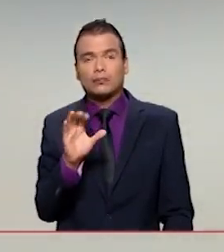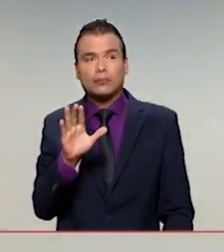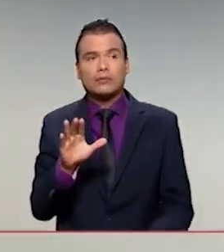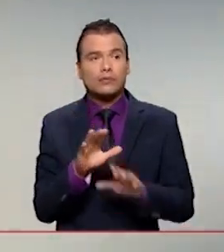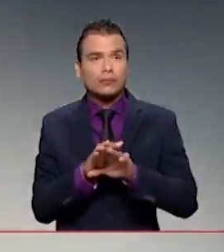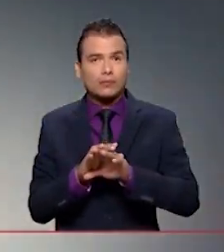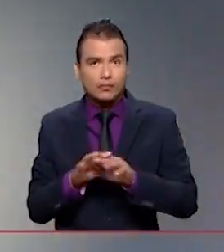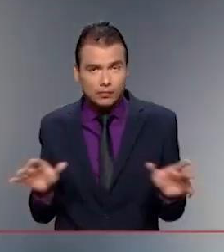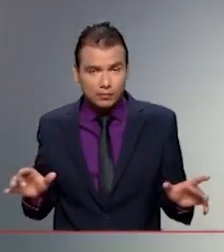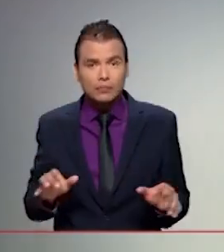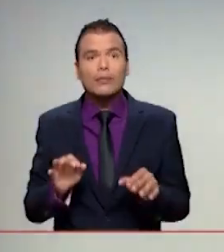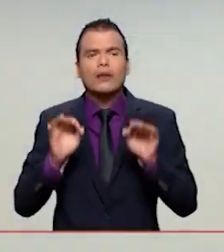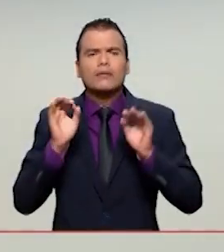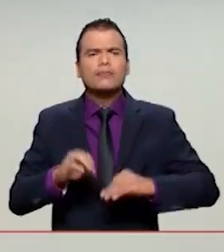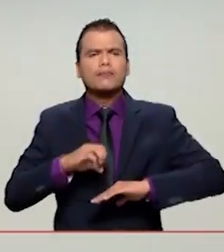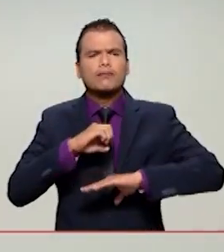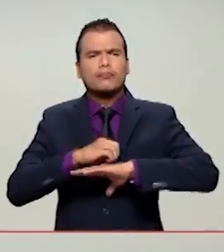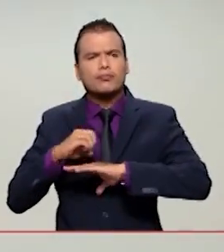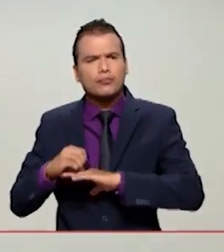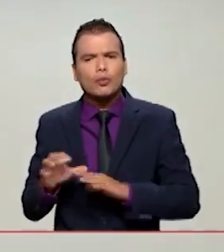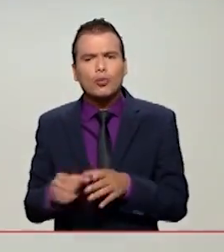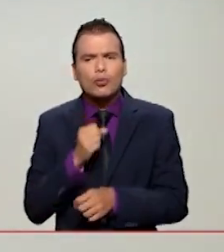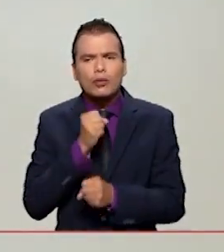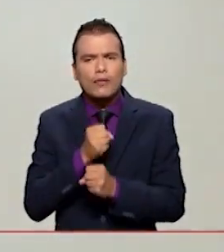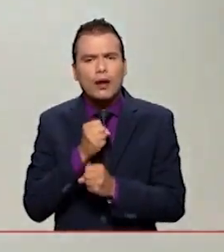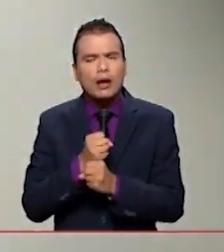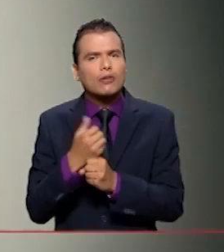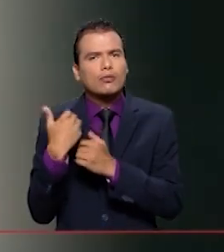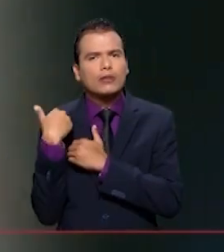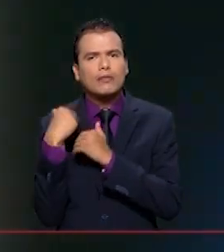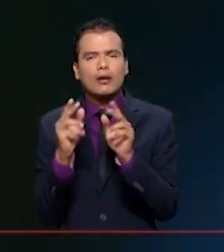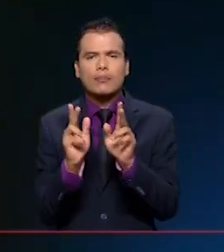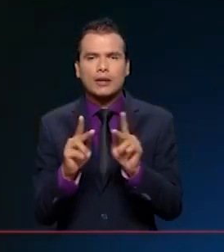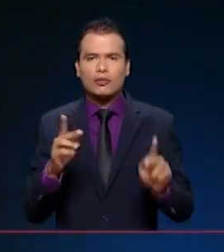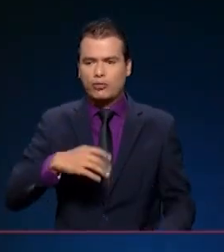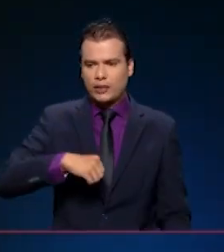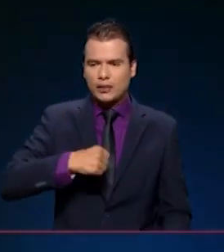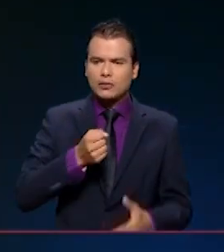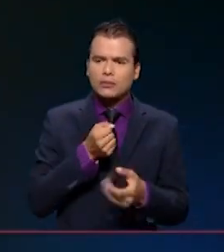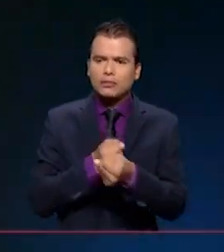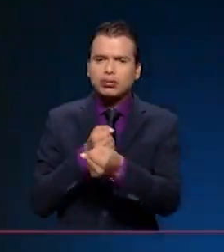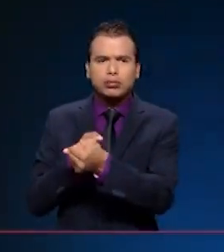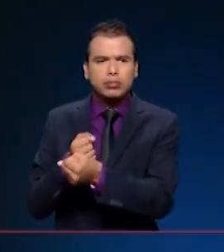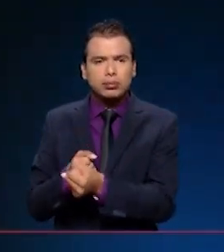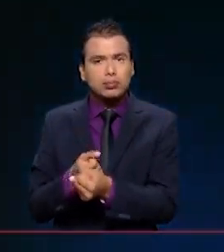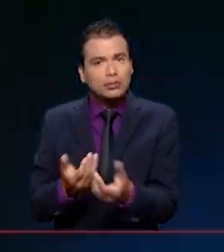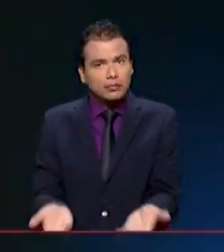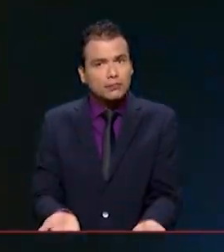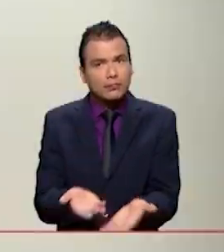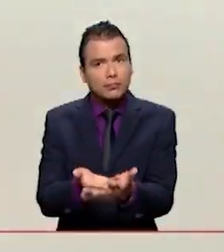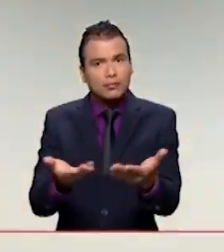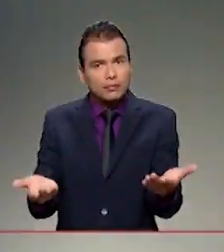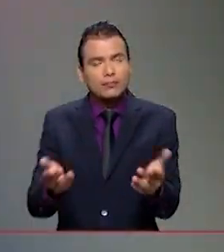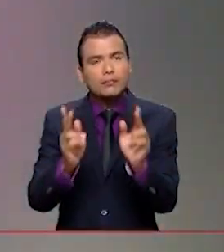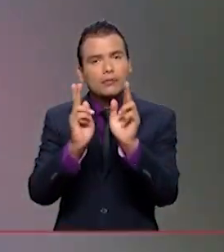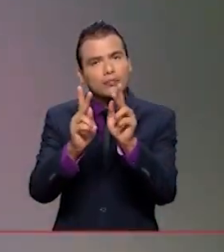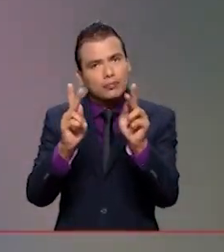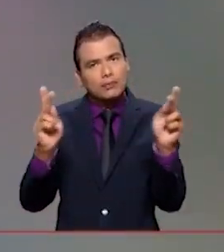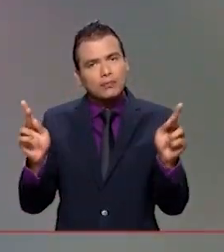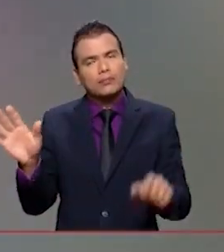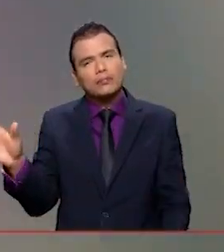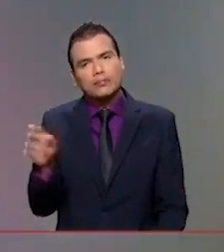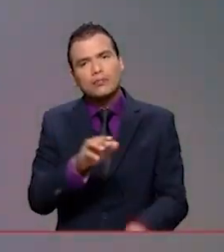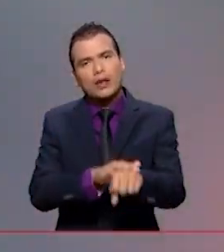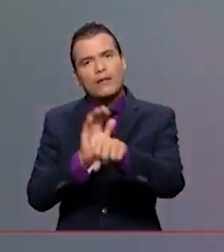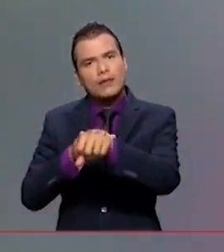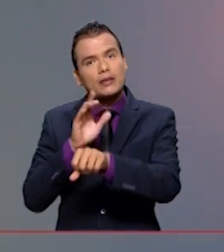Las organizaciones defensoras de derechos humanos hacemos un llamado para que la vida de los no combatientes se respete, que